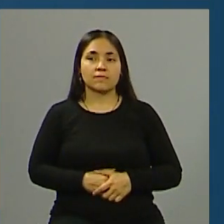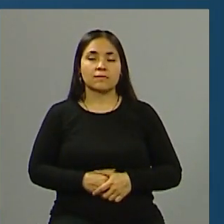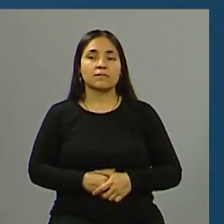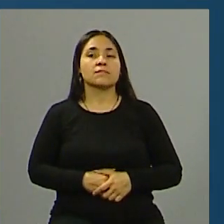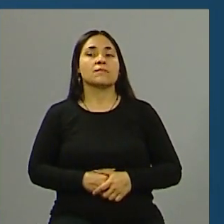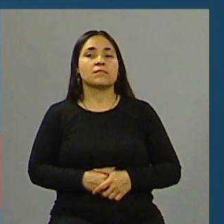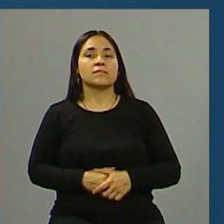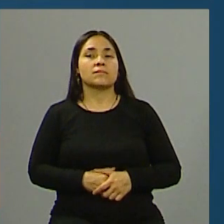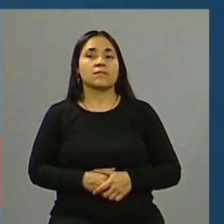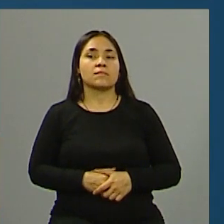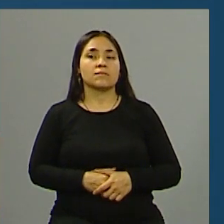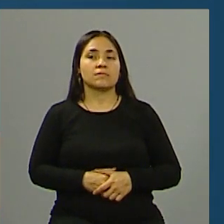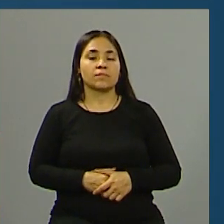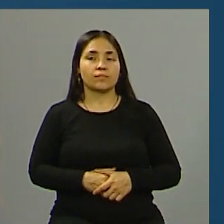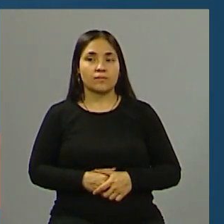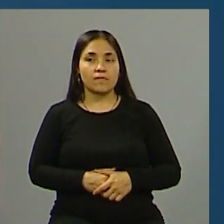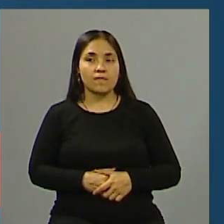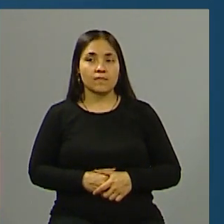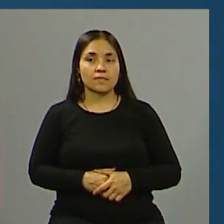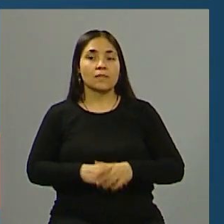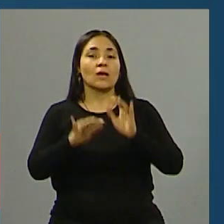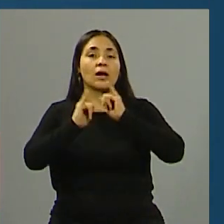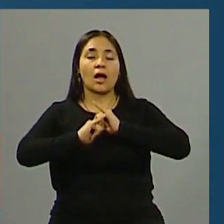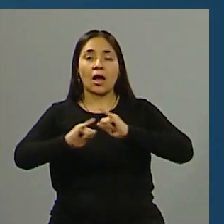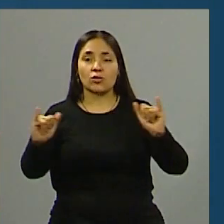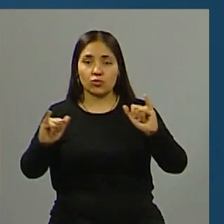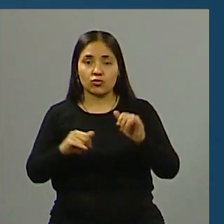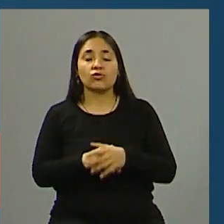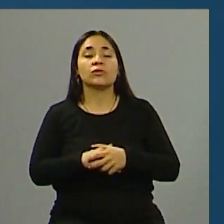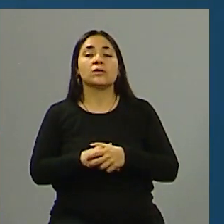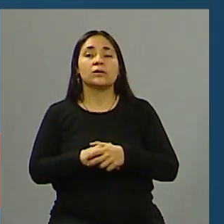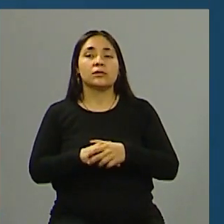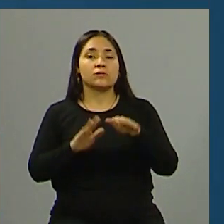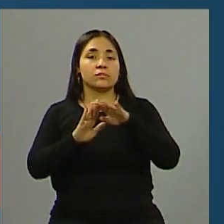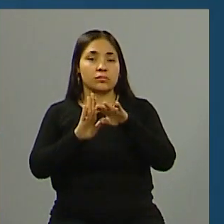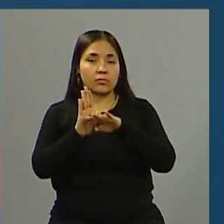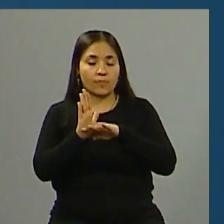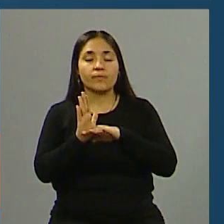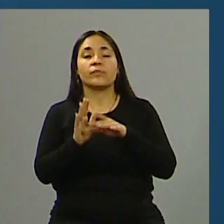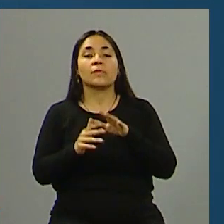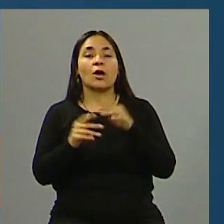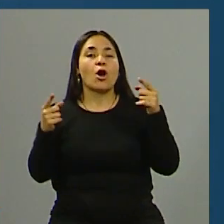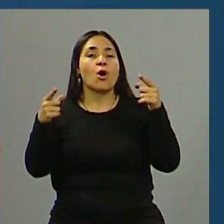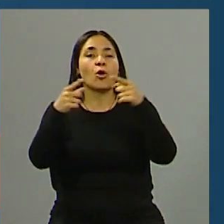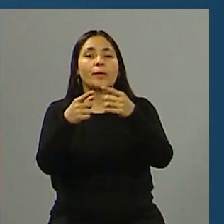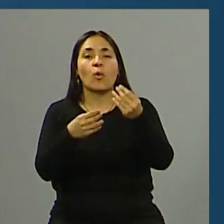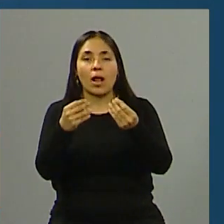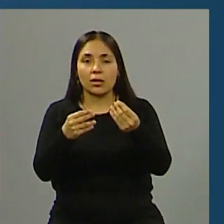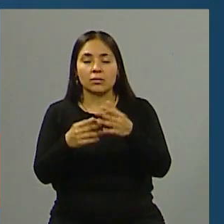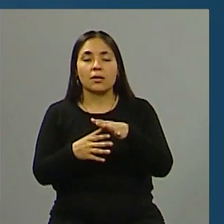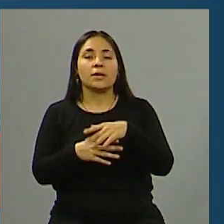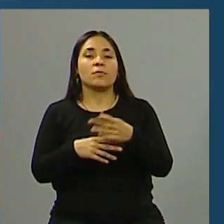anuncios también se veía esto de, bueno, el objetivo es reactivar